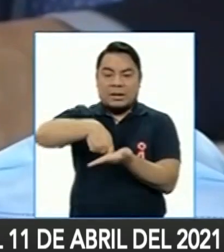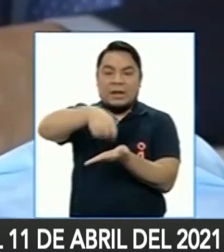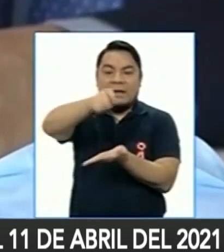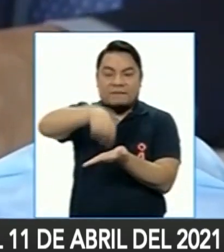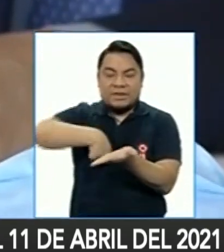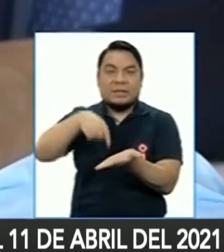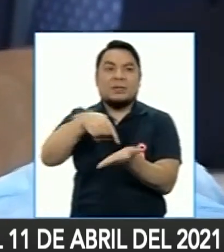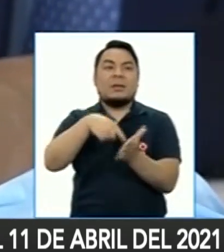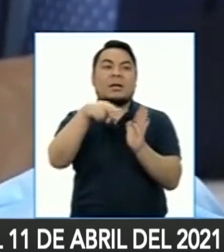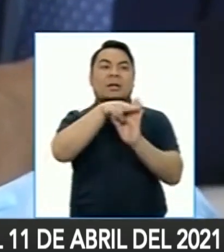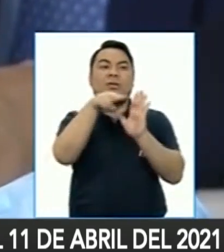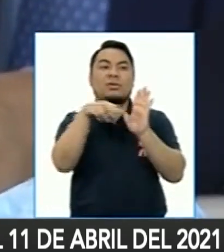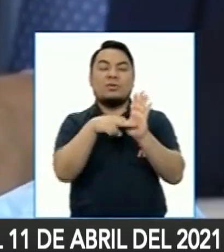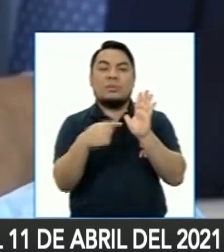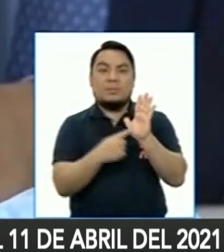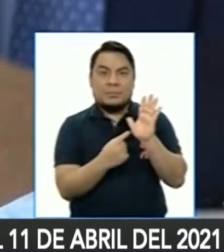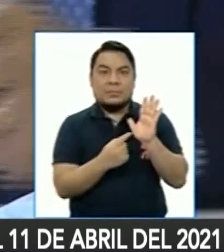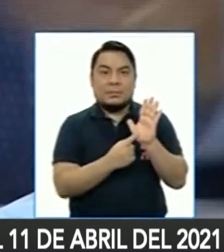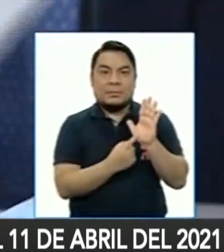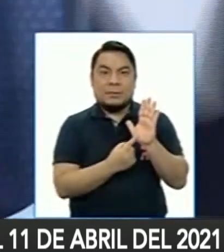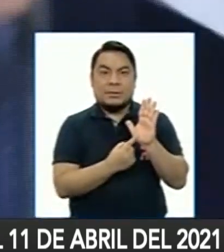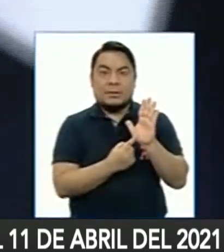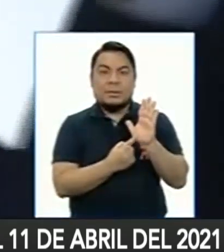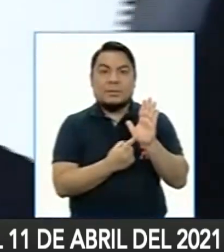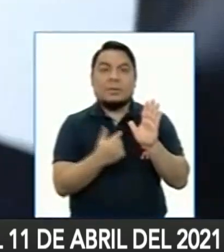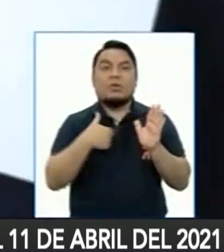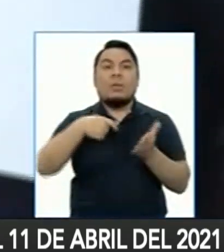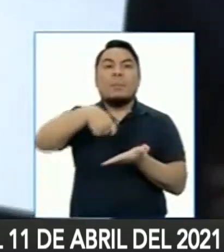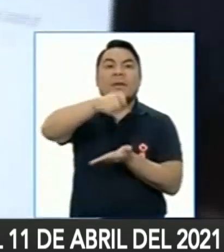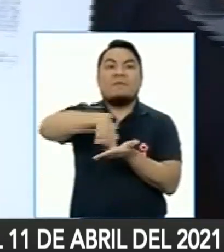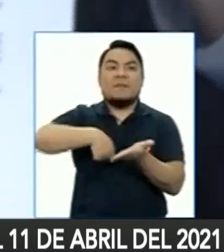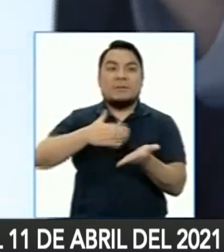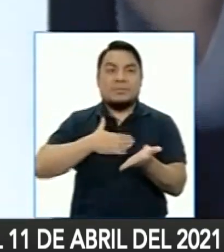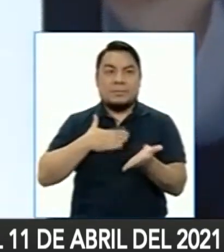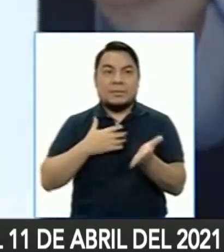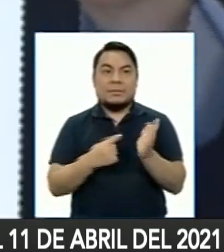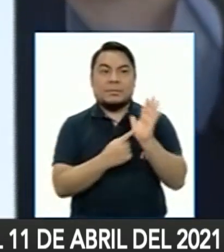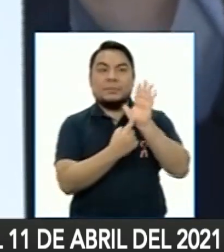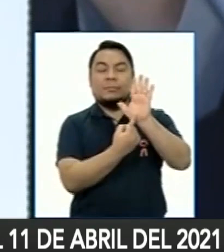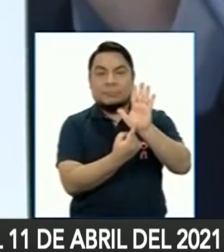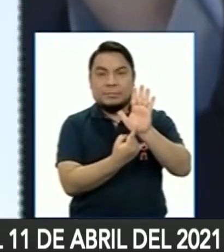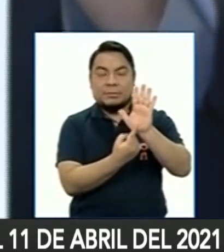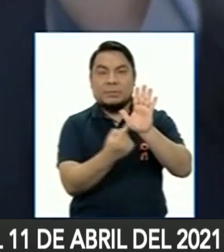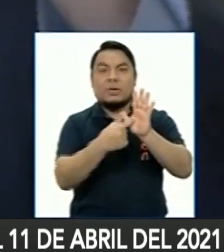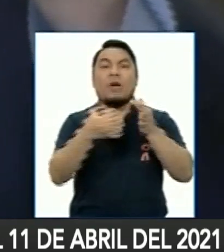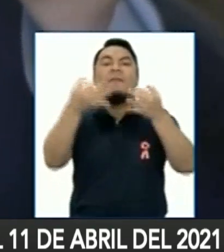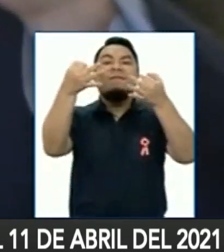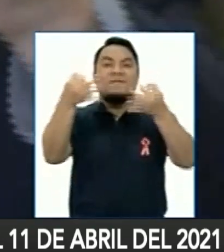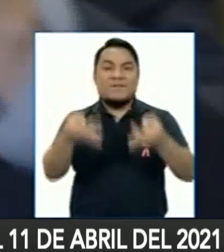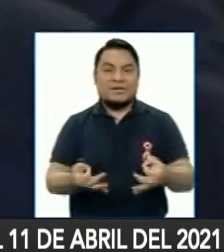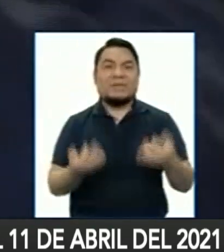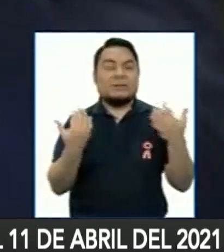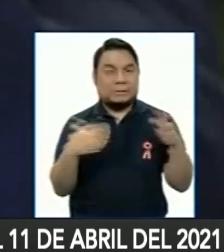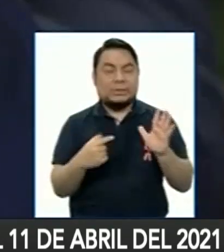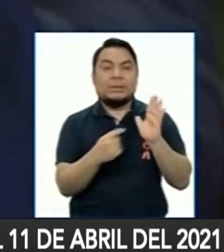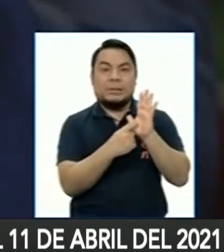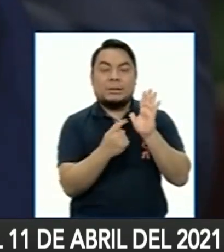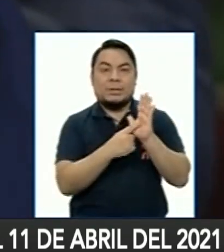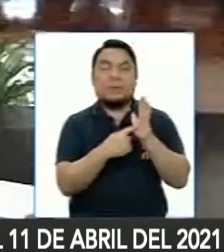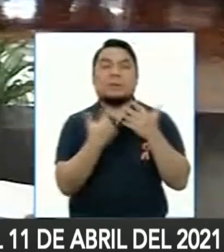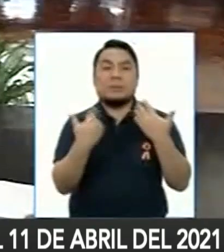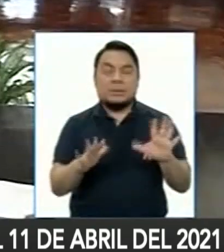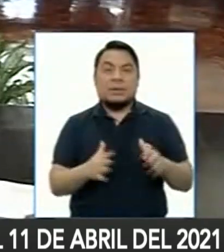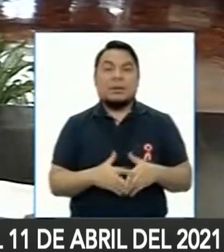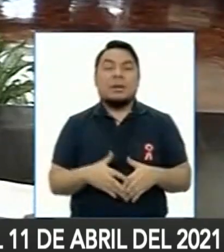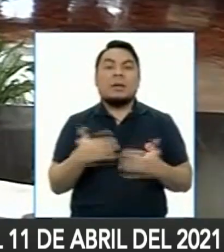vemos que tenemos que salir de la confrontación política pensando en el futuro y no pensando en los protagonistas de esta pequeña